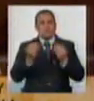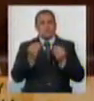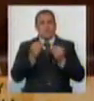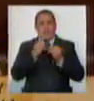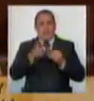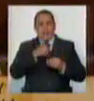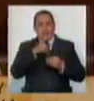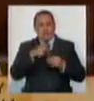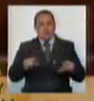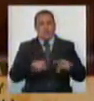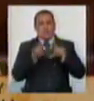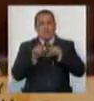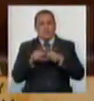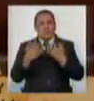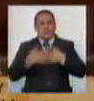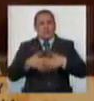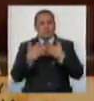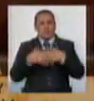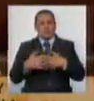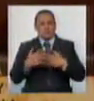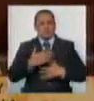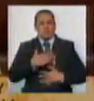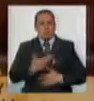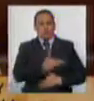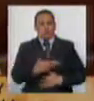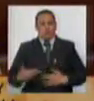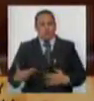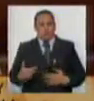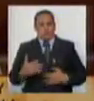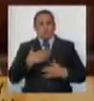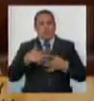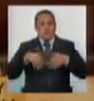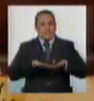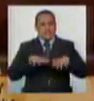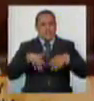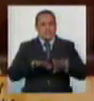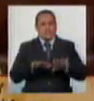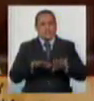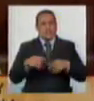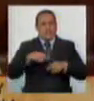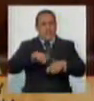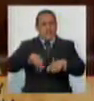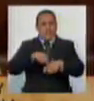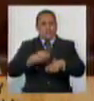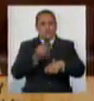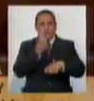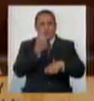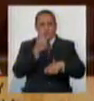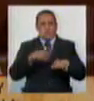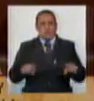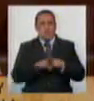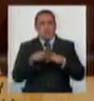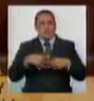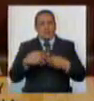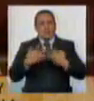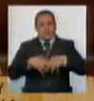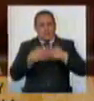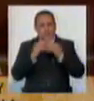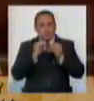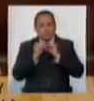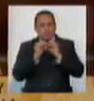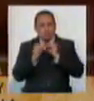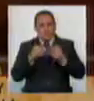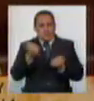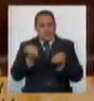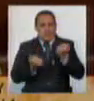acuicultura, la industria forestal, el sector textil, la gastronomía, la metalmecánica, la